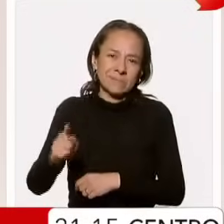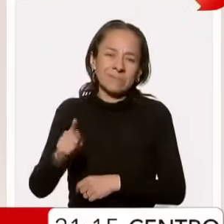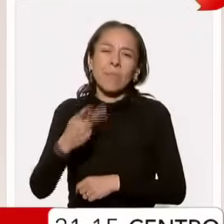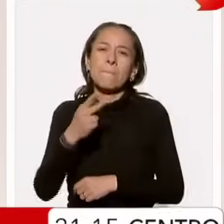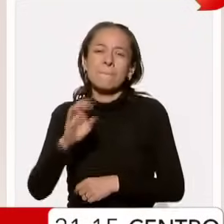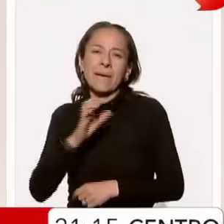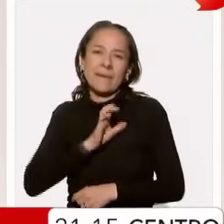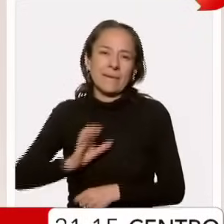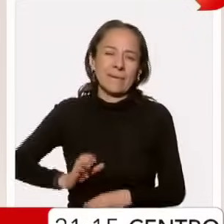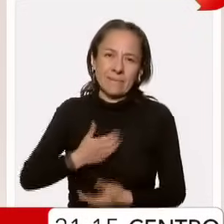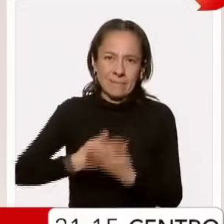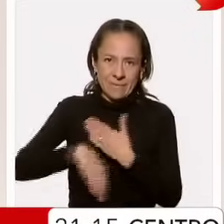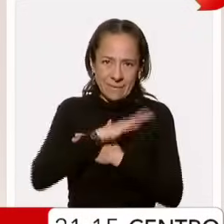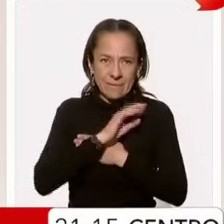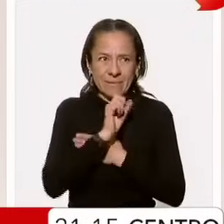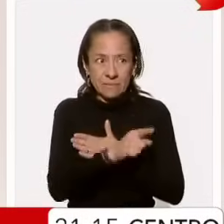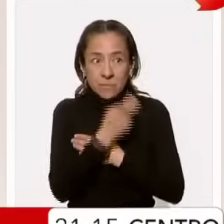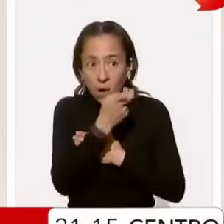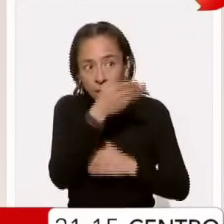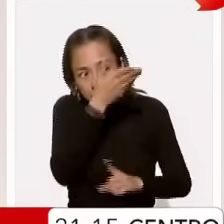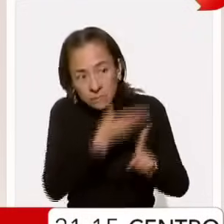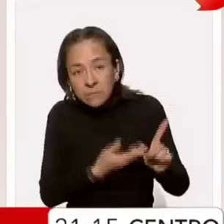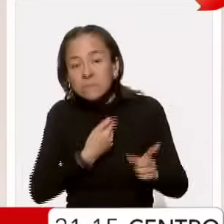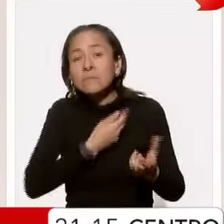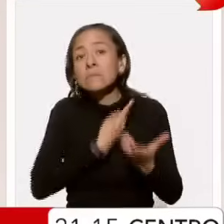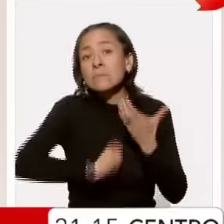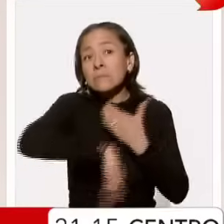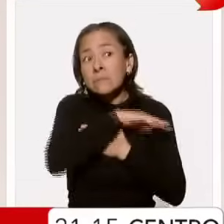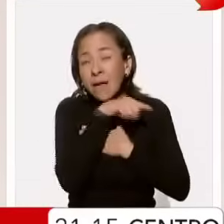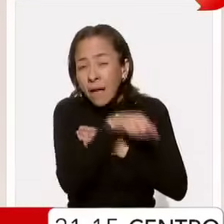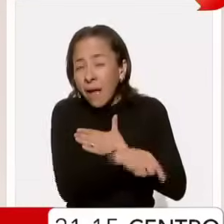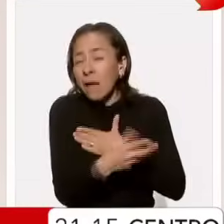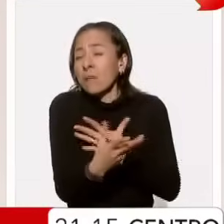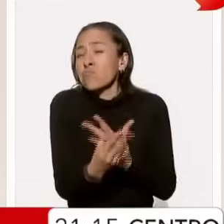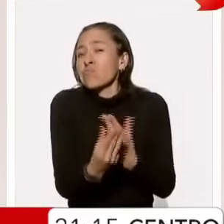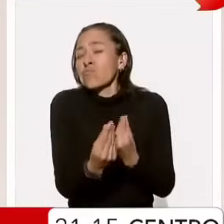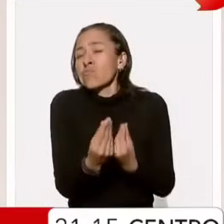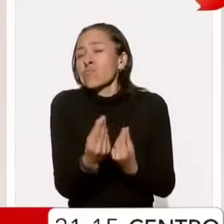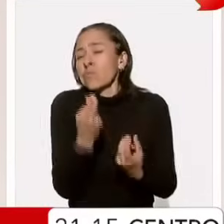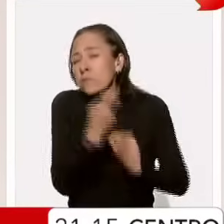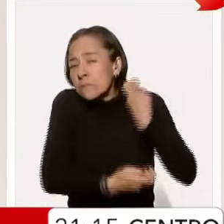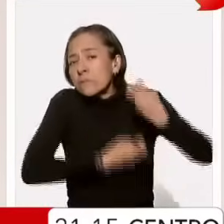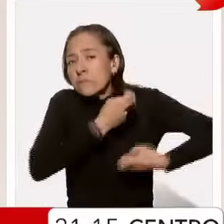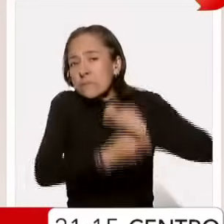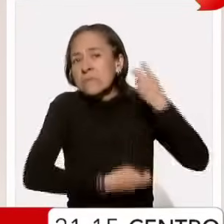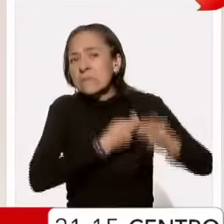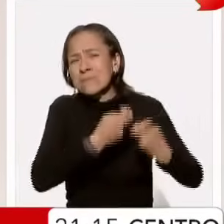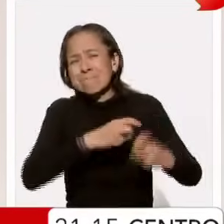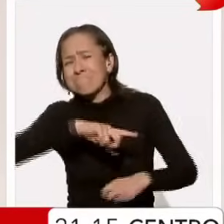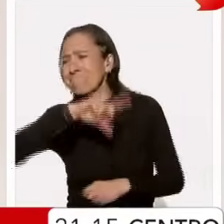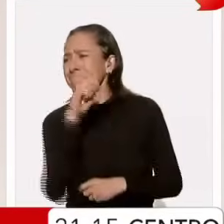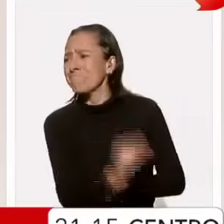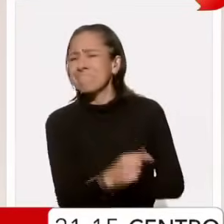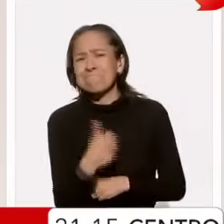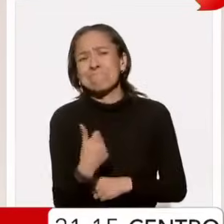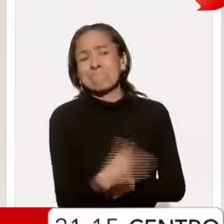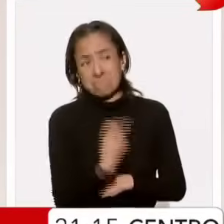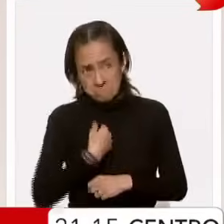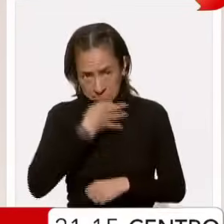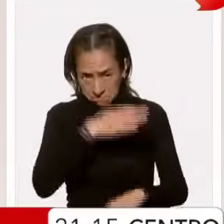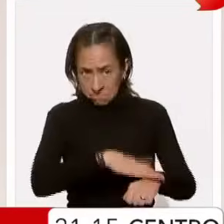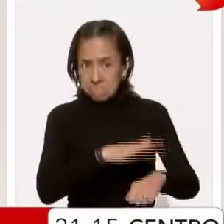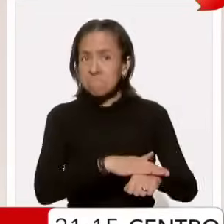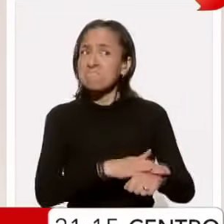Haciendo Historia, Claudia Sheinbaum, quien ha enfrentado oleadas de ofensas, descalificaciones y amenazas por